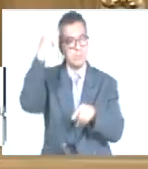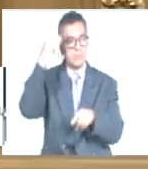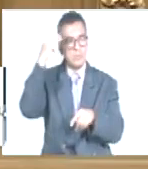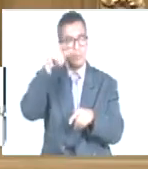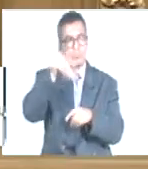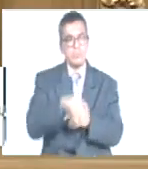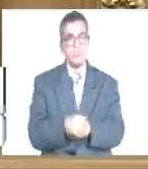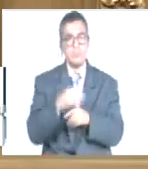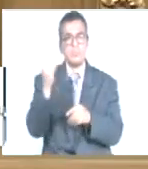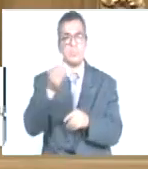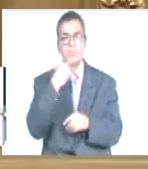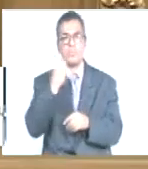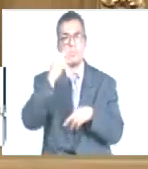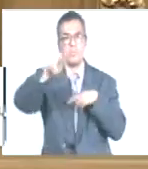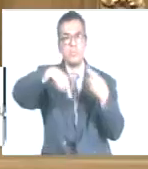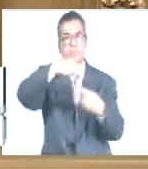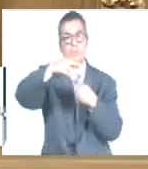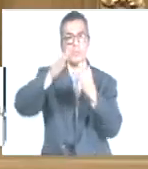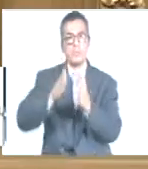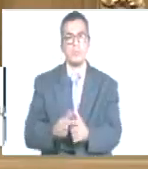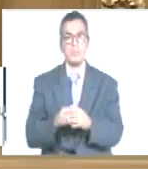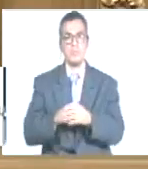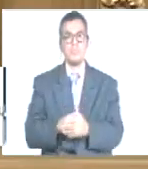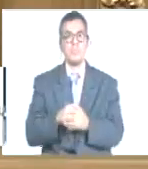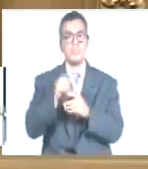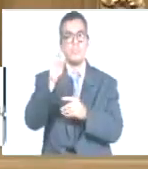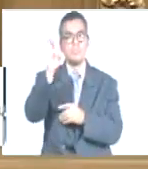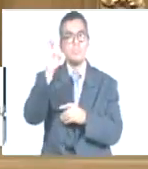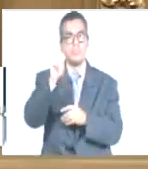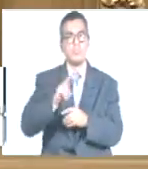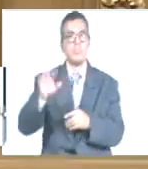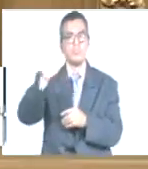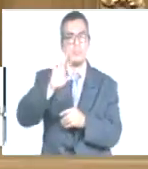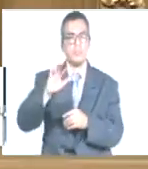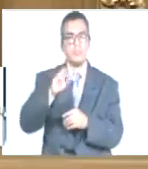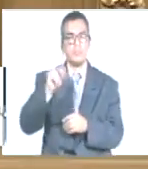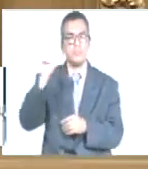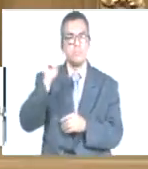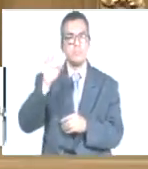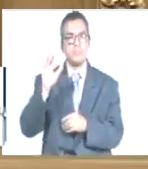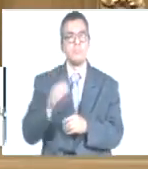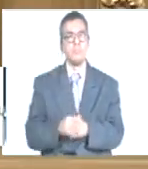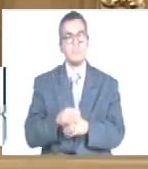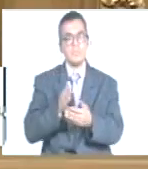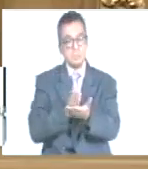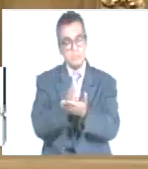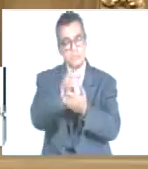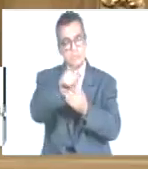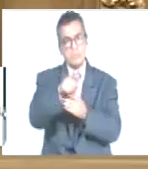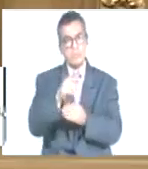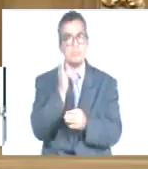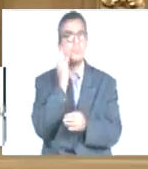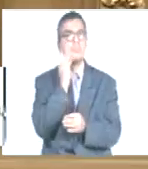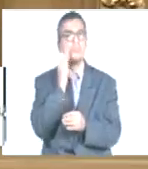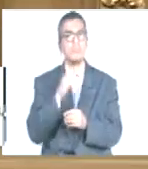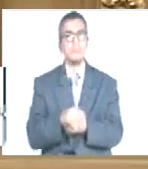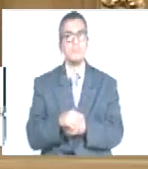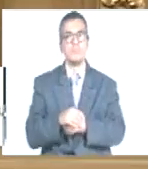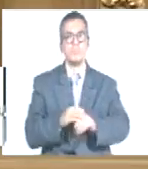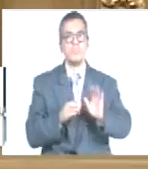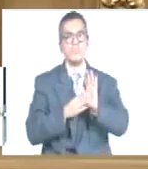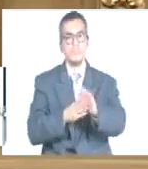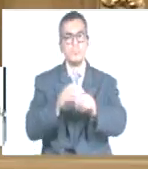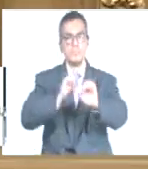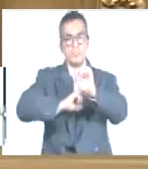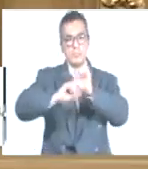pensamiento de los jóvenes revolucionarios de la patria venezolana. continuando su ejemplo y legado